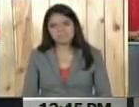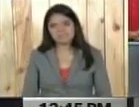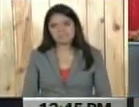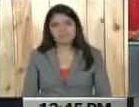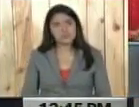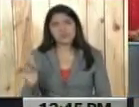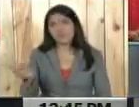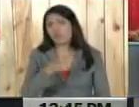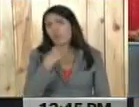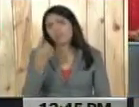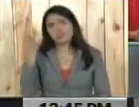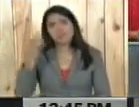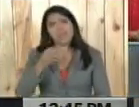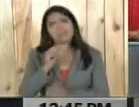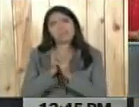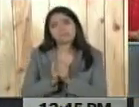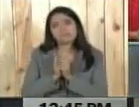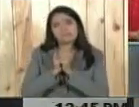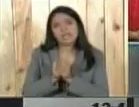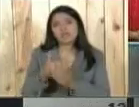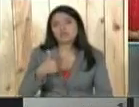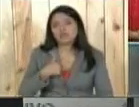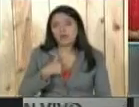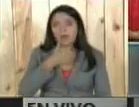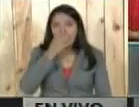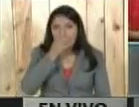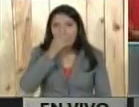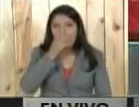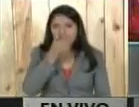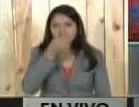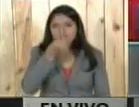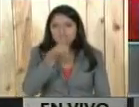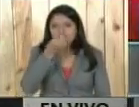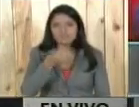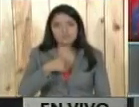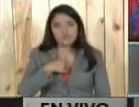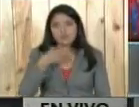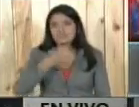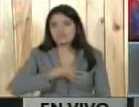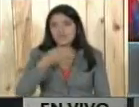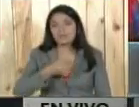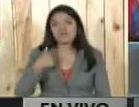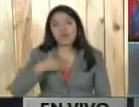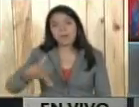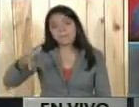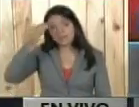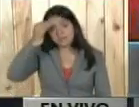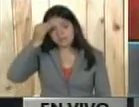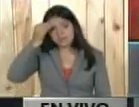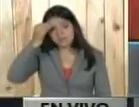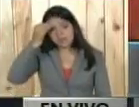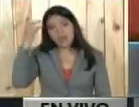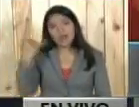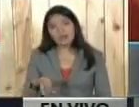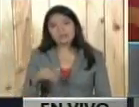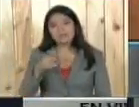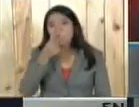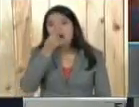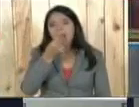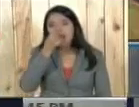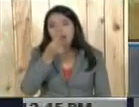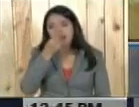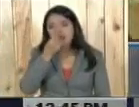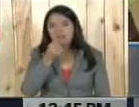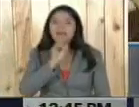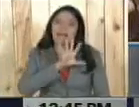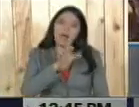Todo. Yo soy asmático y alérgico. Y aprendí a atender mi alergia, además